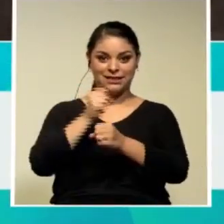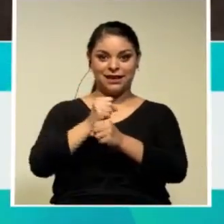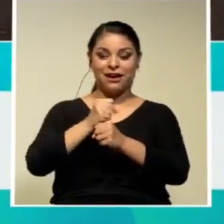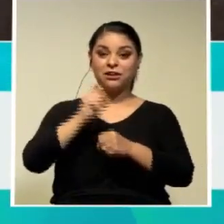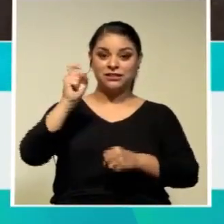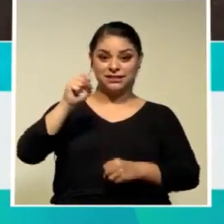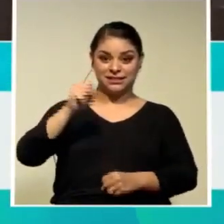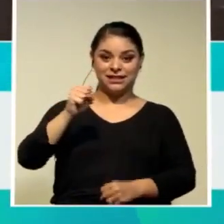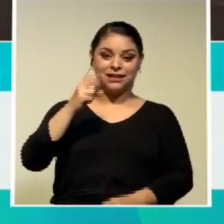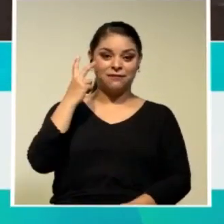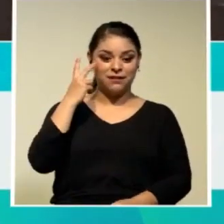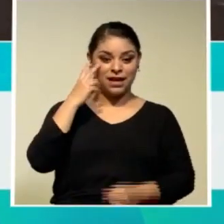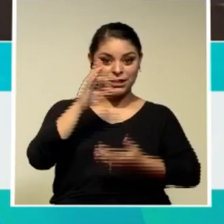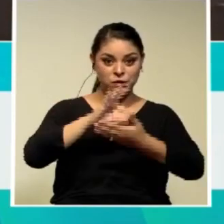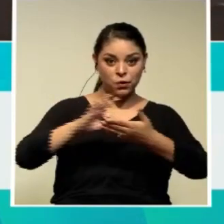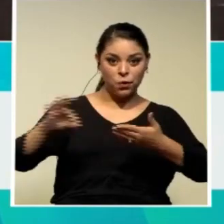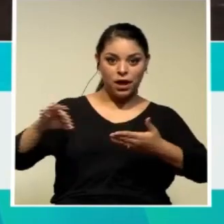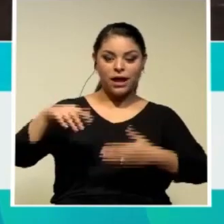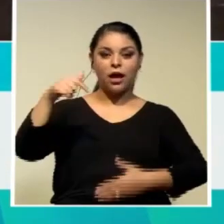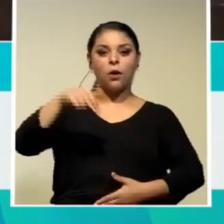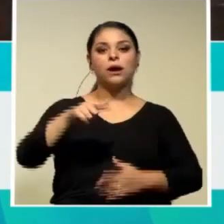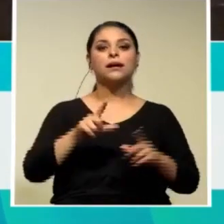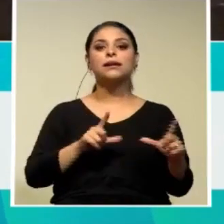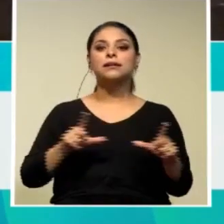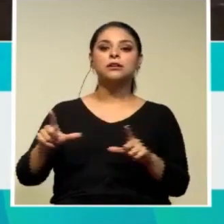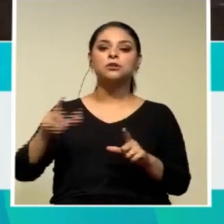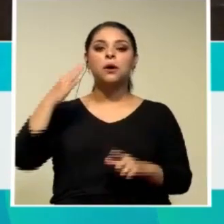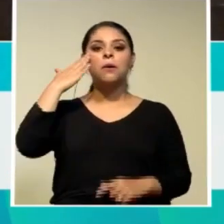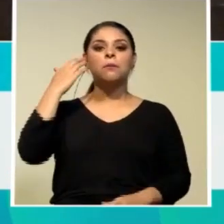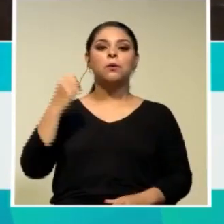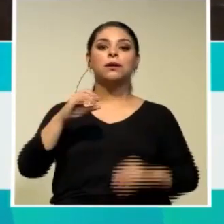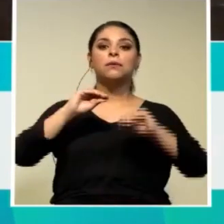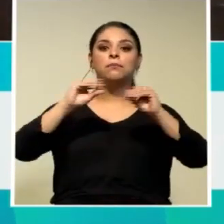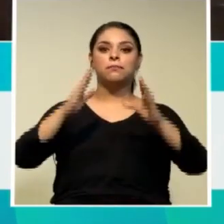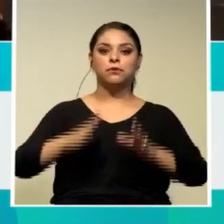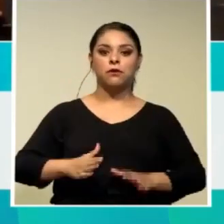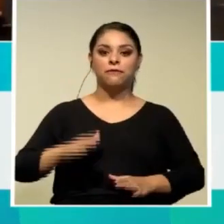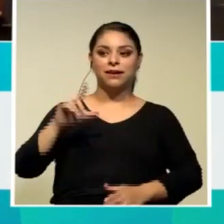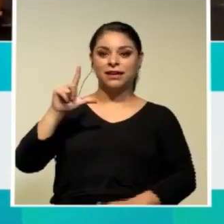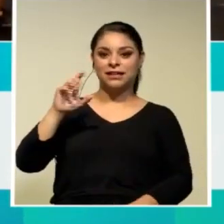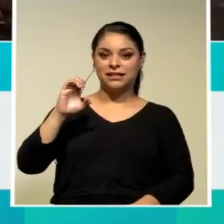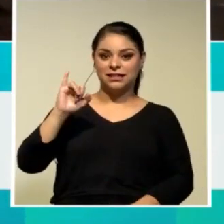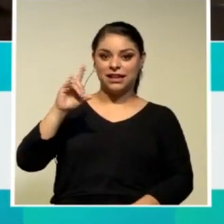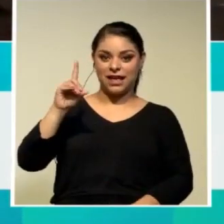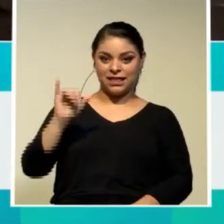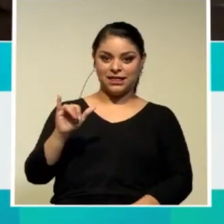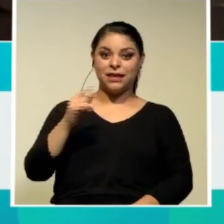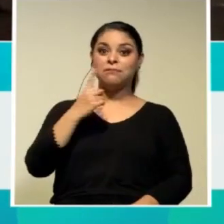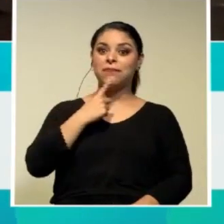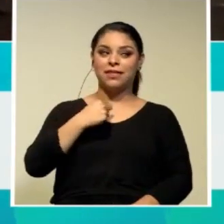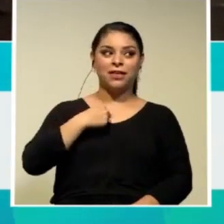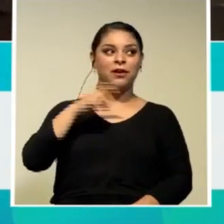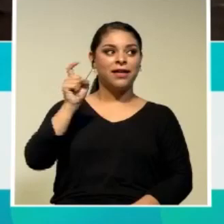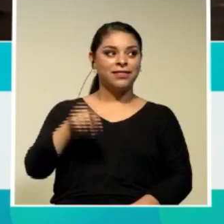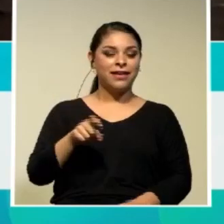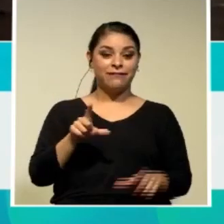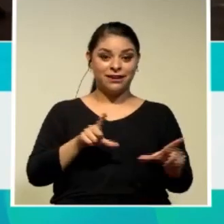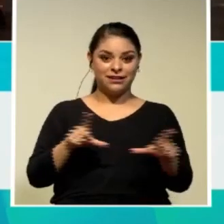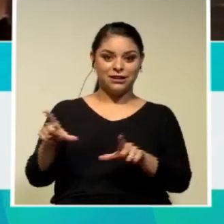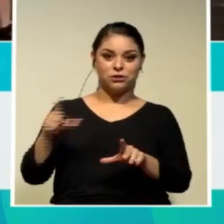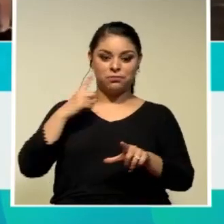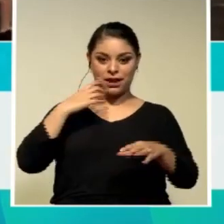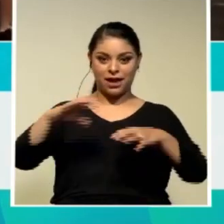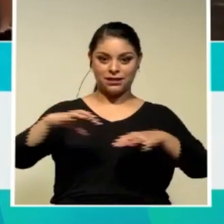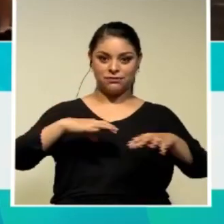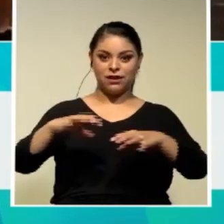chicos, que hoy estamos listos porque la niña Leide me dijo que tenían que estar listos para la actividad que vamos a hacer y que vamos a aprender muchas cosas.